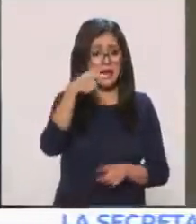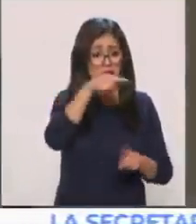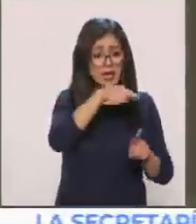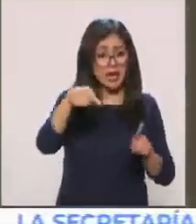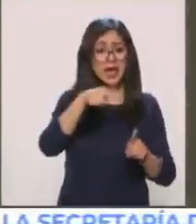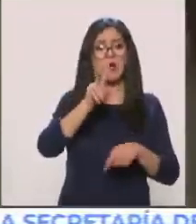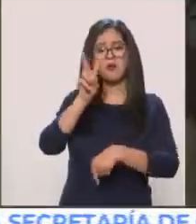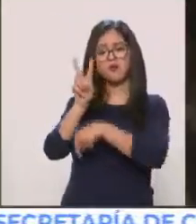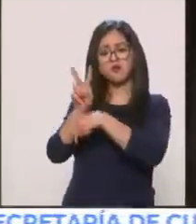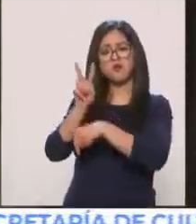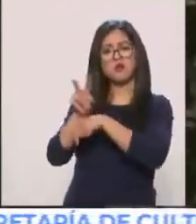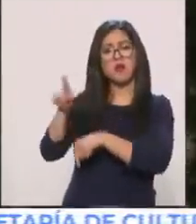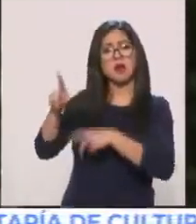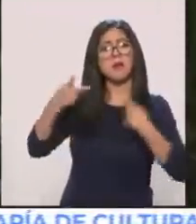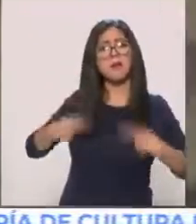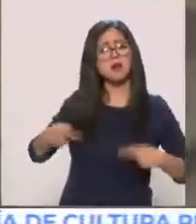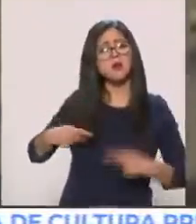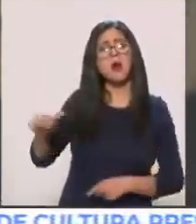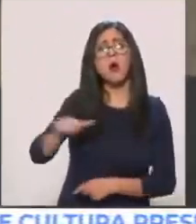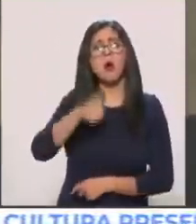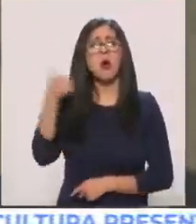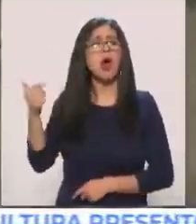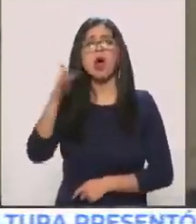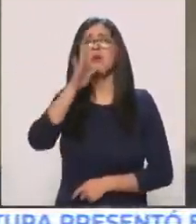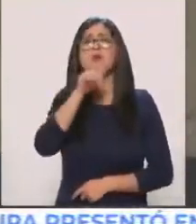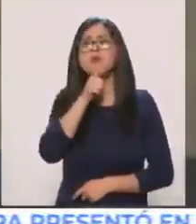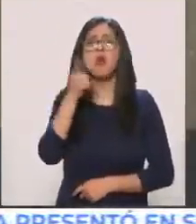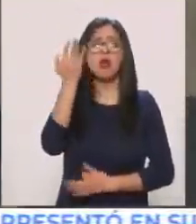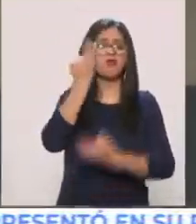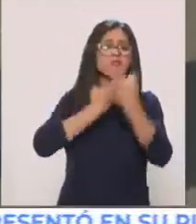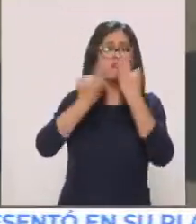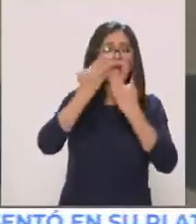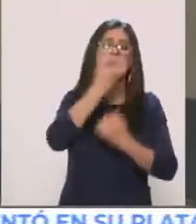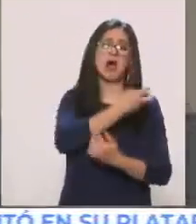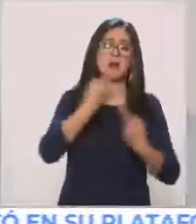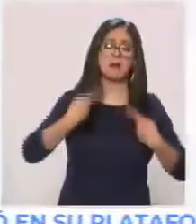personas que no pueden valerse por sí mismas. Enrique Muñiz, 21 Noticias.